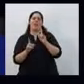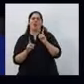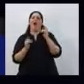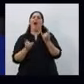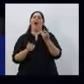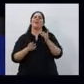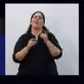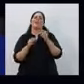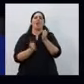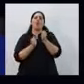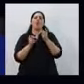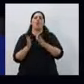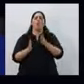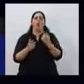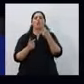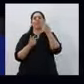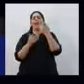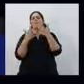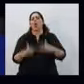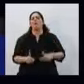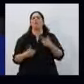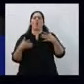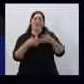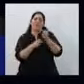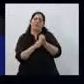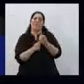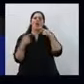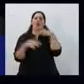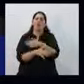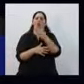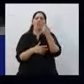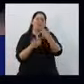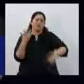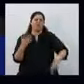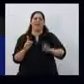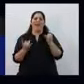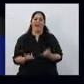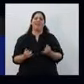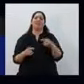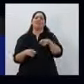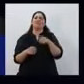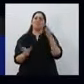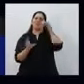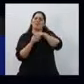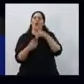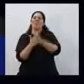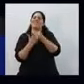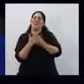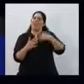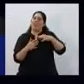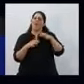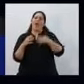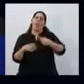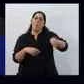robótica programación trabajo en equipo idiomas y esto tiene que ser parte del desafío en nuestras escuelas y nuestros